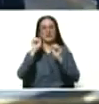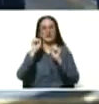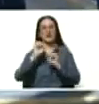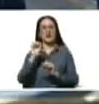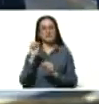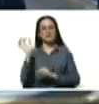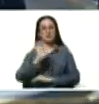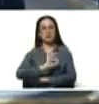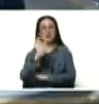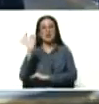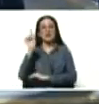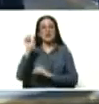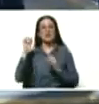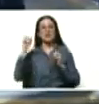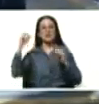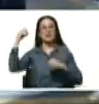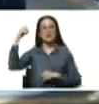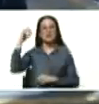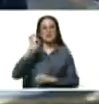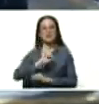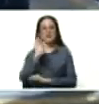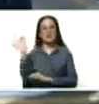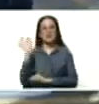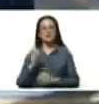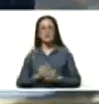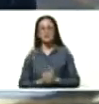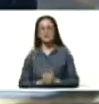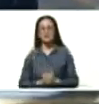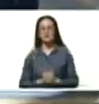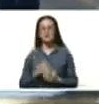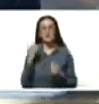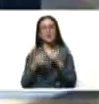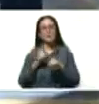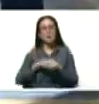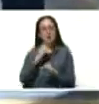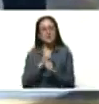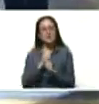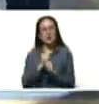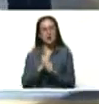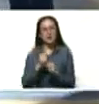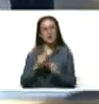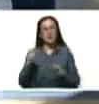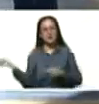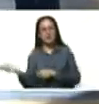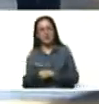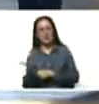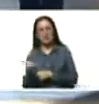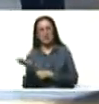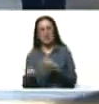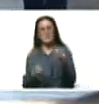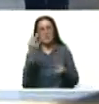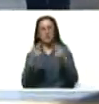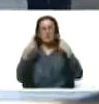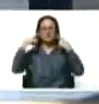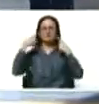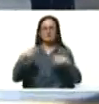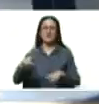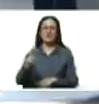Caricuao, la junta, vi, bueno, que había a última hora unos trabajadores picando el monte porque debe estar abandonada la